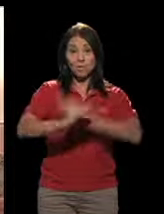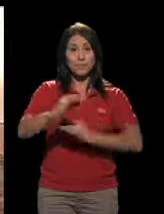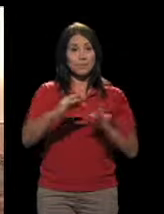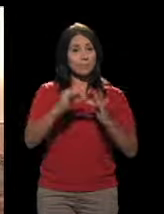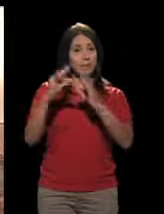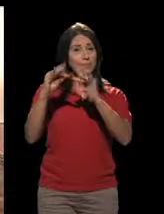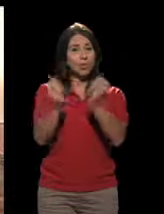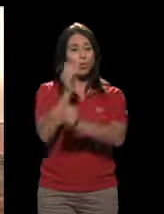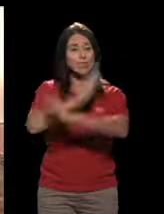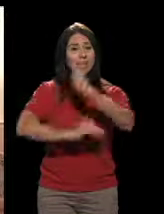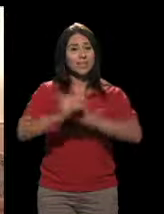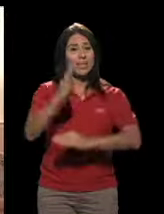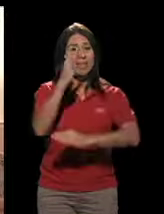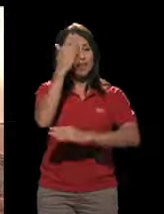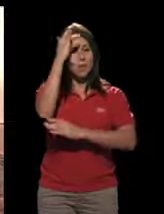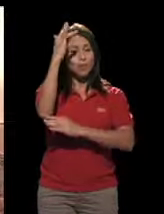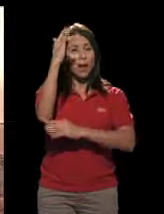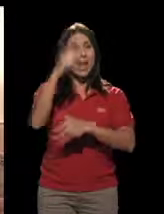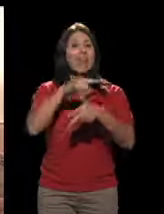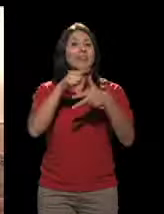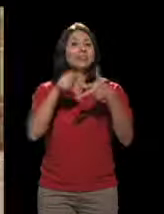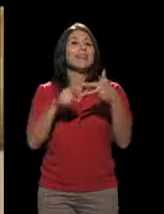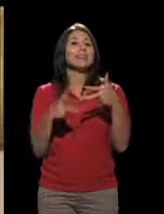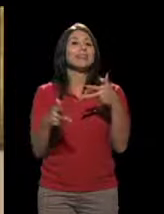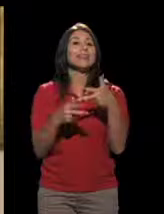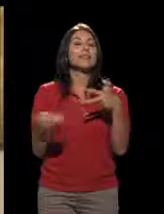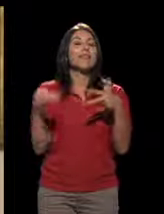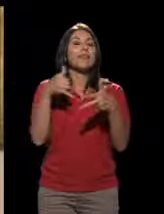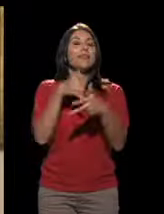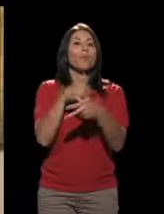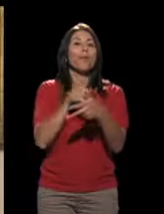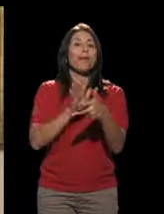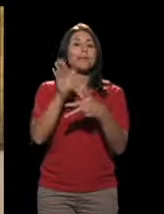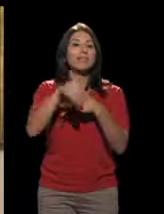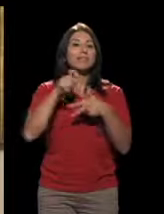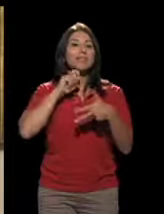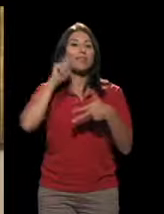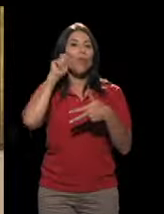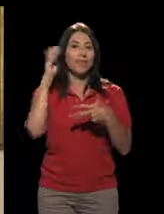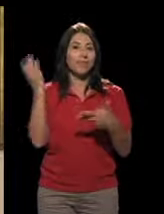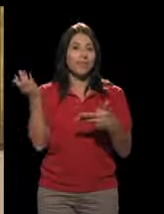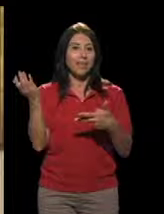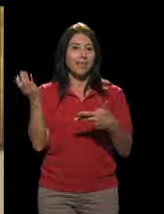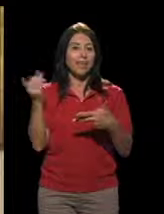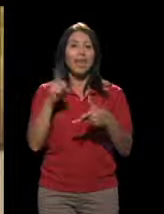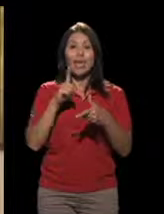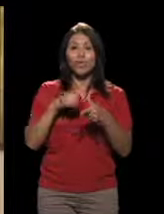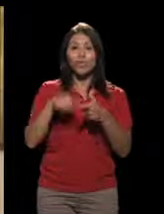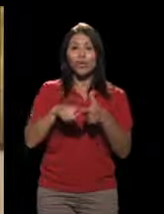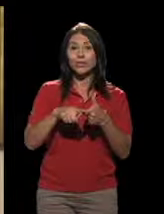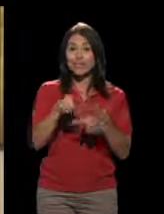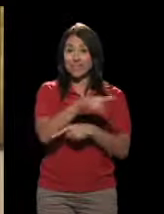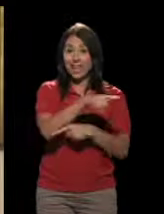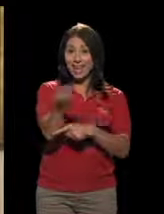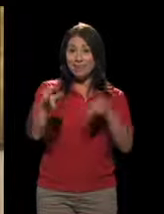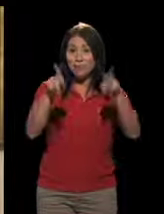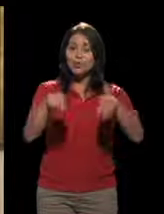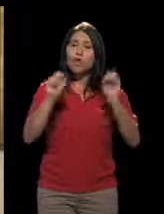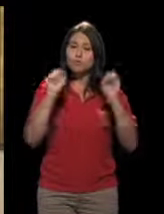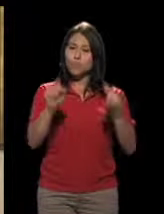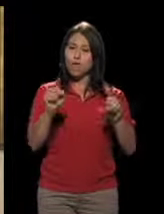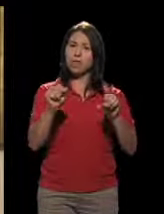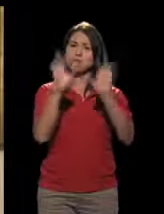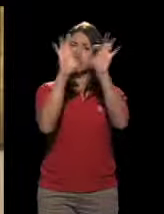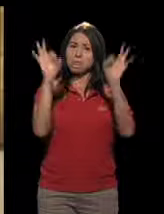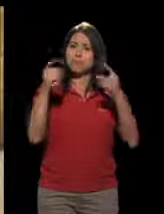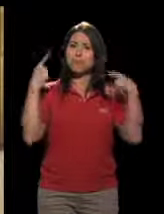especialmente con discapacidad intelectual, son 3 veces más vulnerables a ser abusadas sexualmente. Entonces, el que puedan convertirse en personas